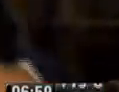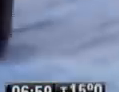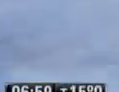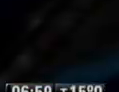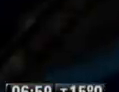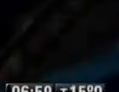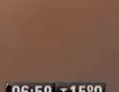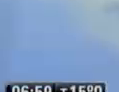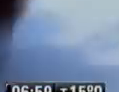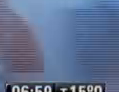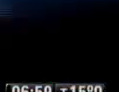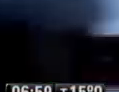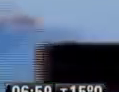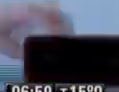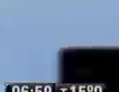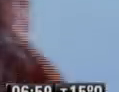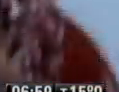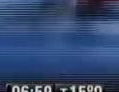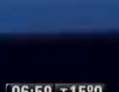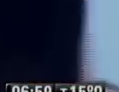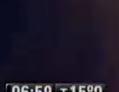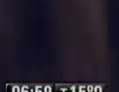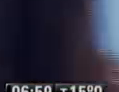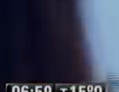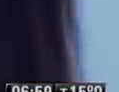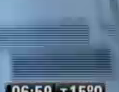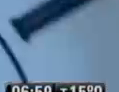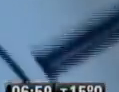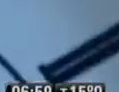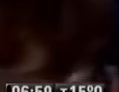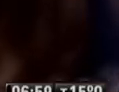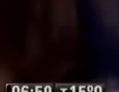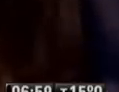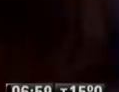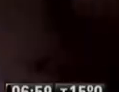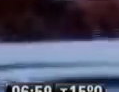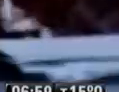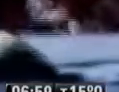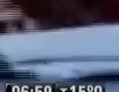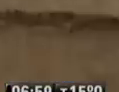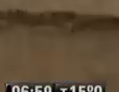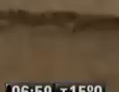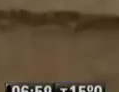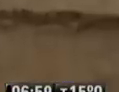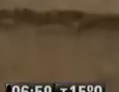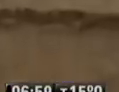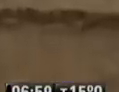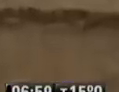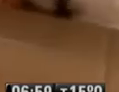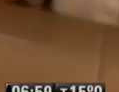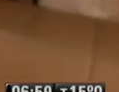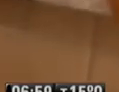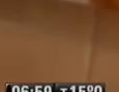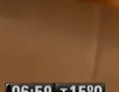Sinatra en mí, estás toda divina subiendo la cuesta, toda exultante, Damasco